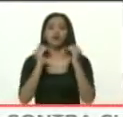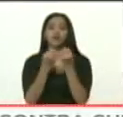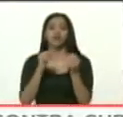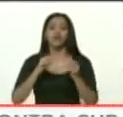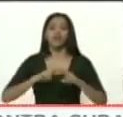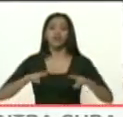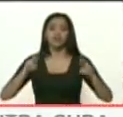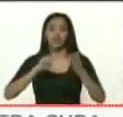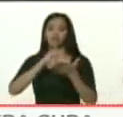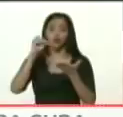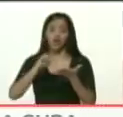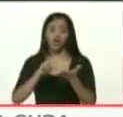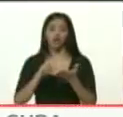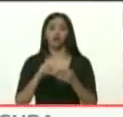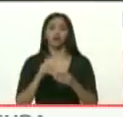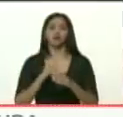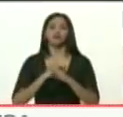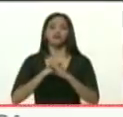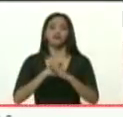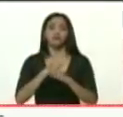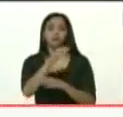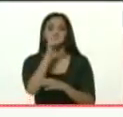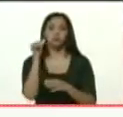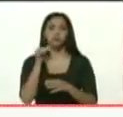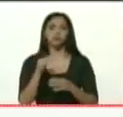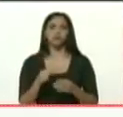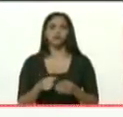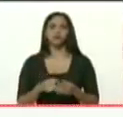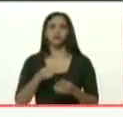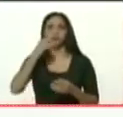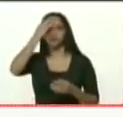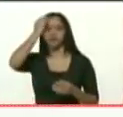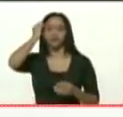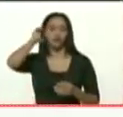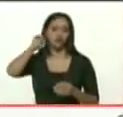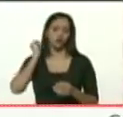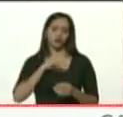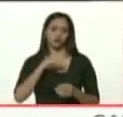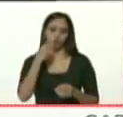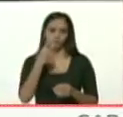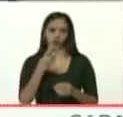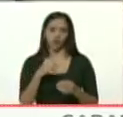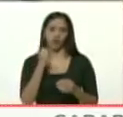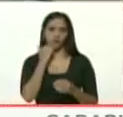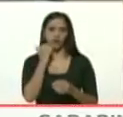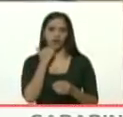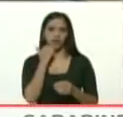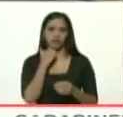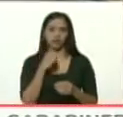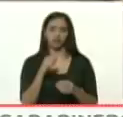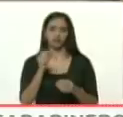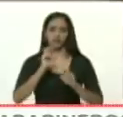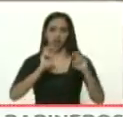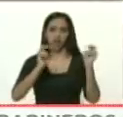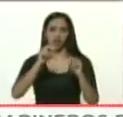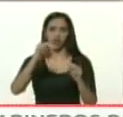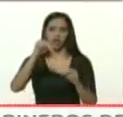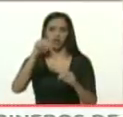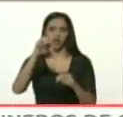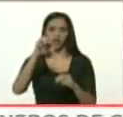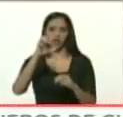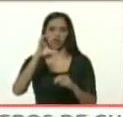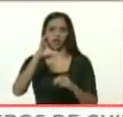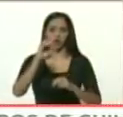Y el primero, actualmente nosotros lo capturamos también este año en Valencia, alias Neco, que de acuerdo a